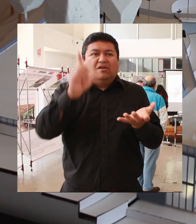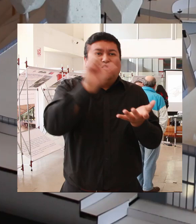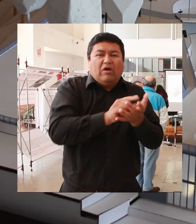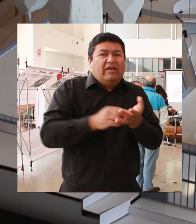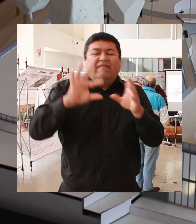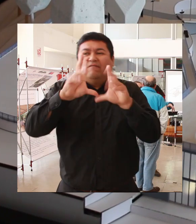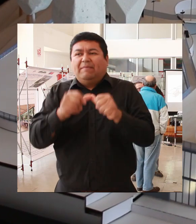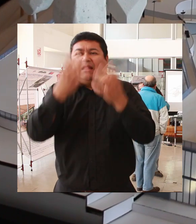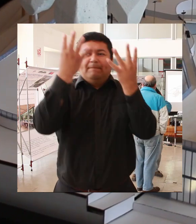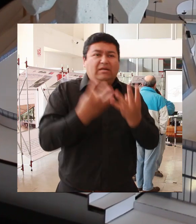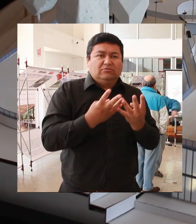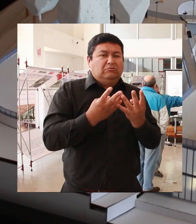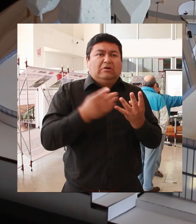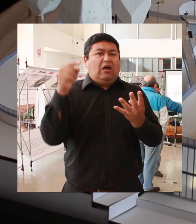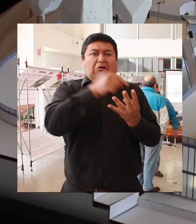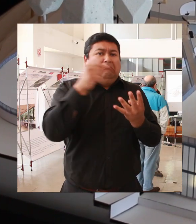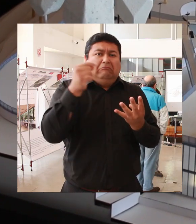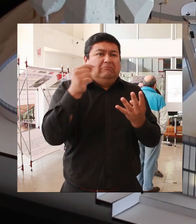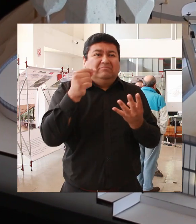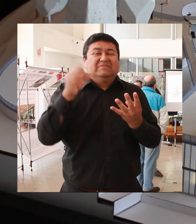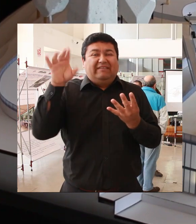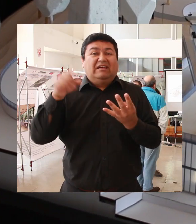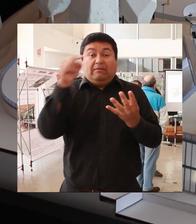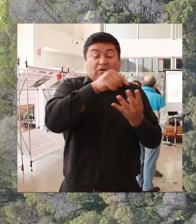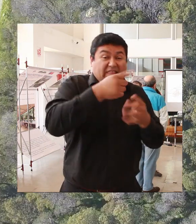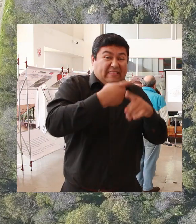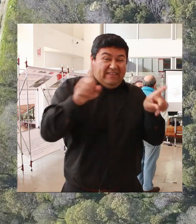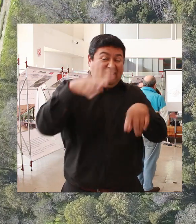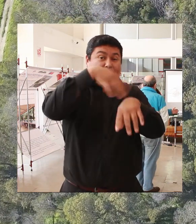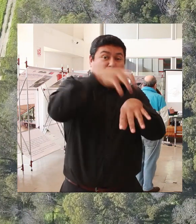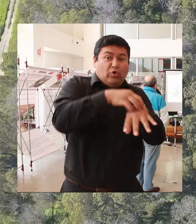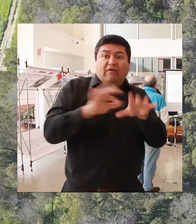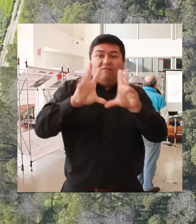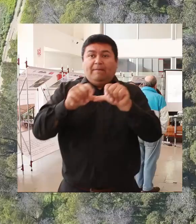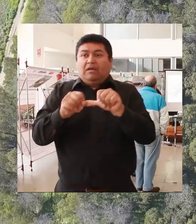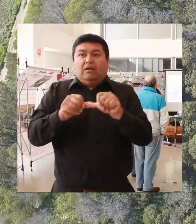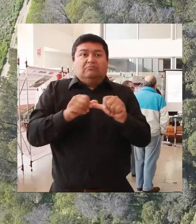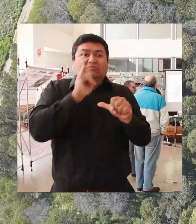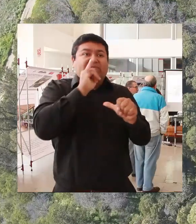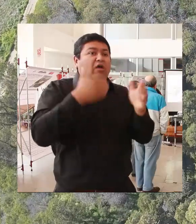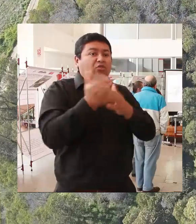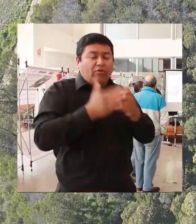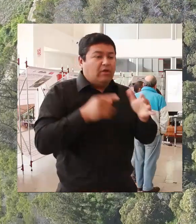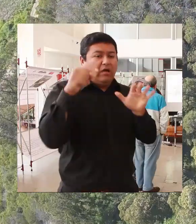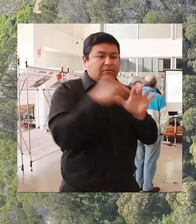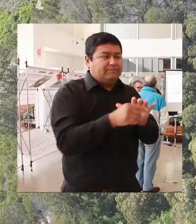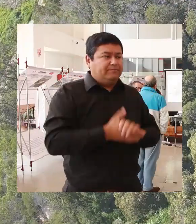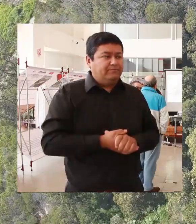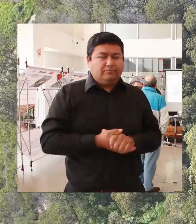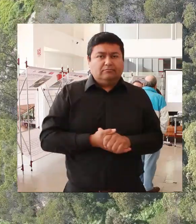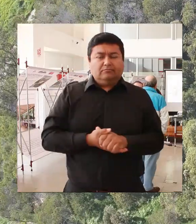familiares presos. En cambio acá en El Morro, los familiares nuestros no sabían dónde estábamos. En ese sentido era